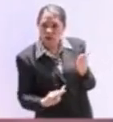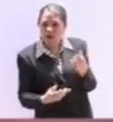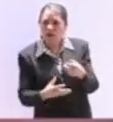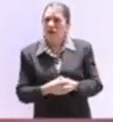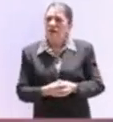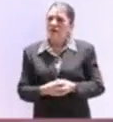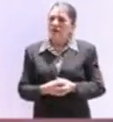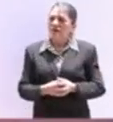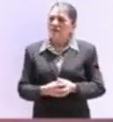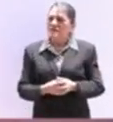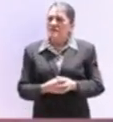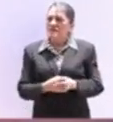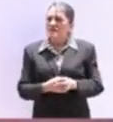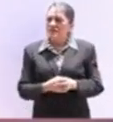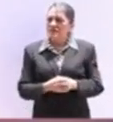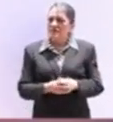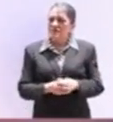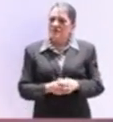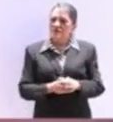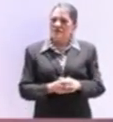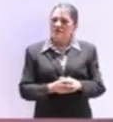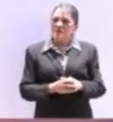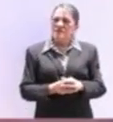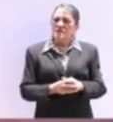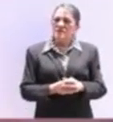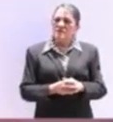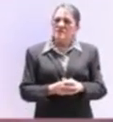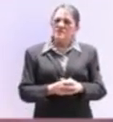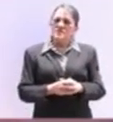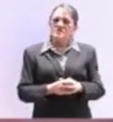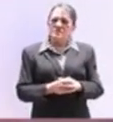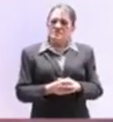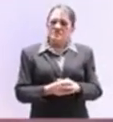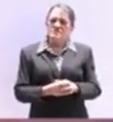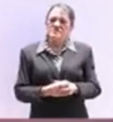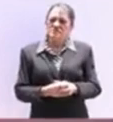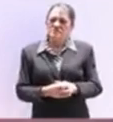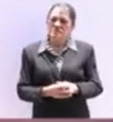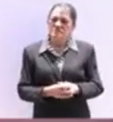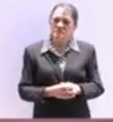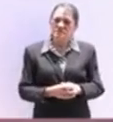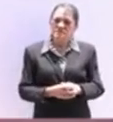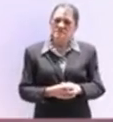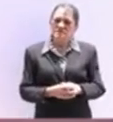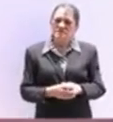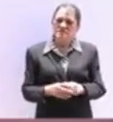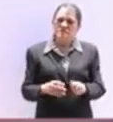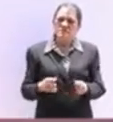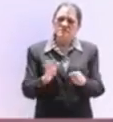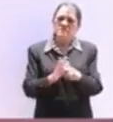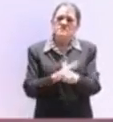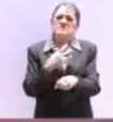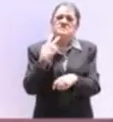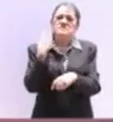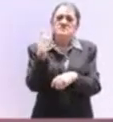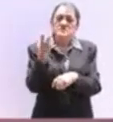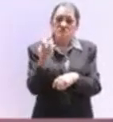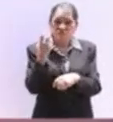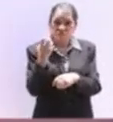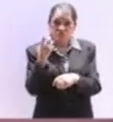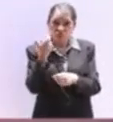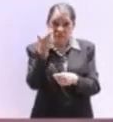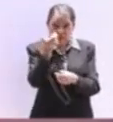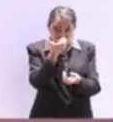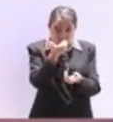duda sea despejada de manera inmediata. Estos fondos públicos son etiquetados directamente